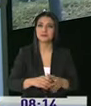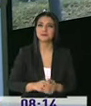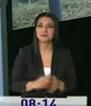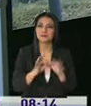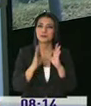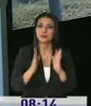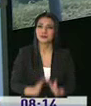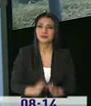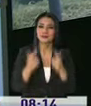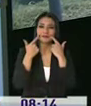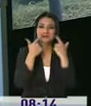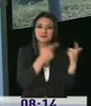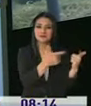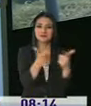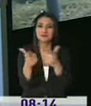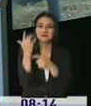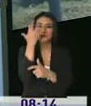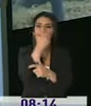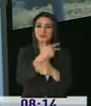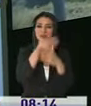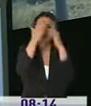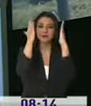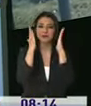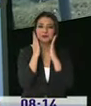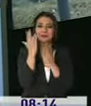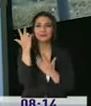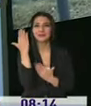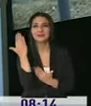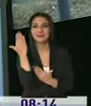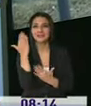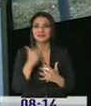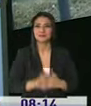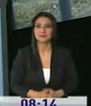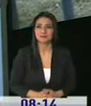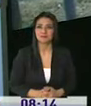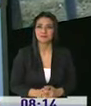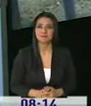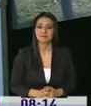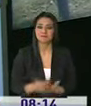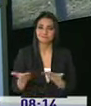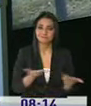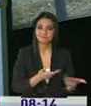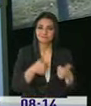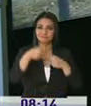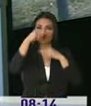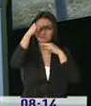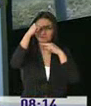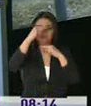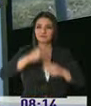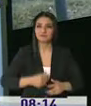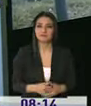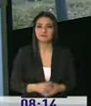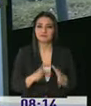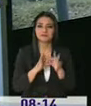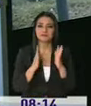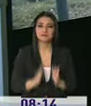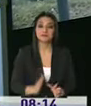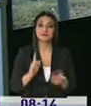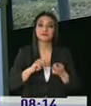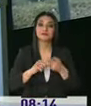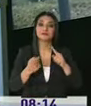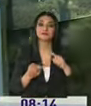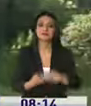contigo con una vista maravillosa al panecillo. Adelante con estas buenas nuevas. Robert, amigos